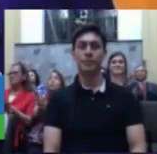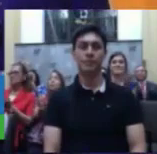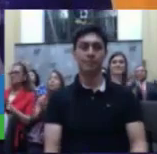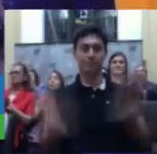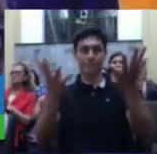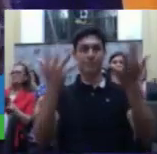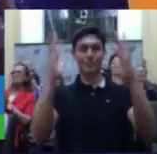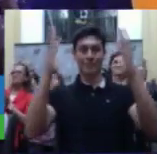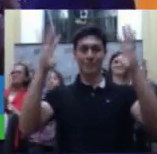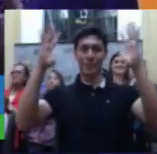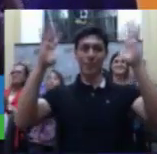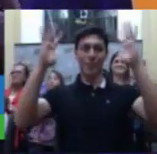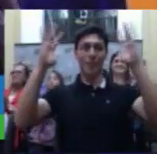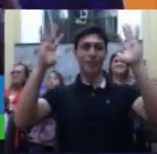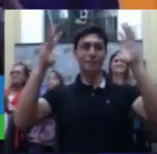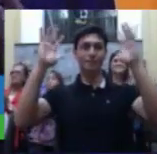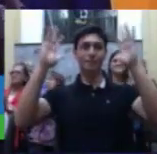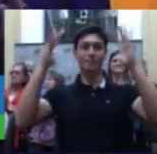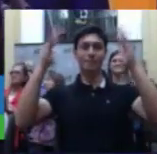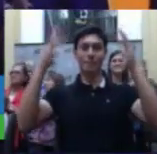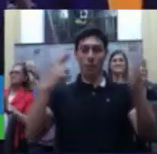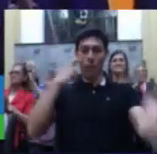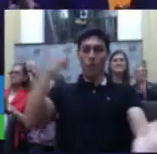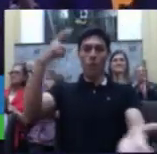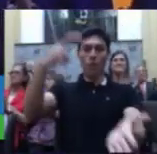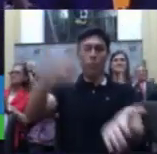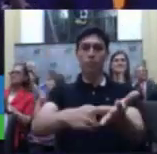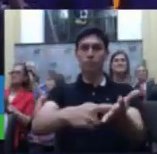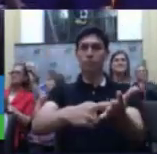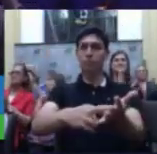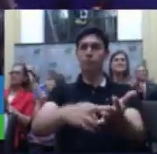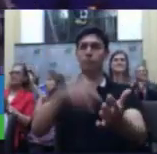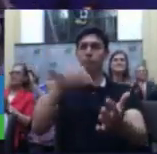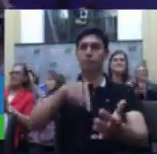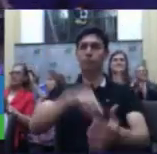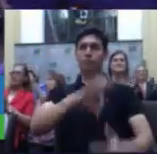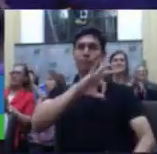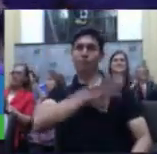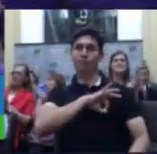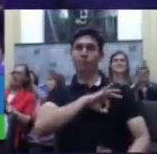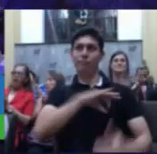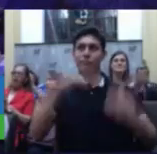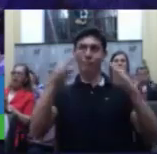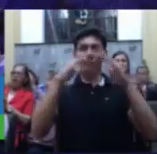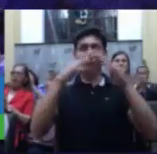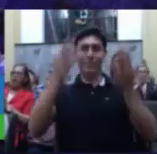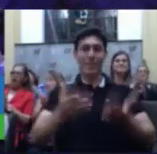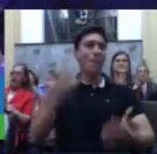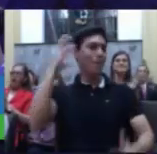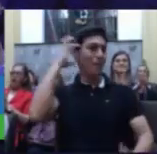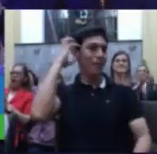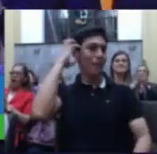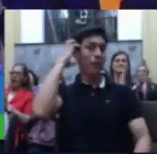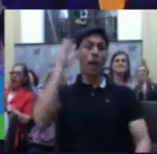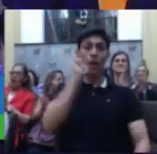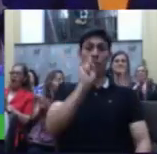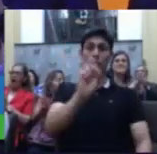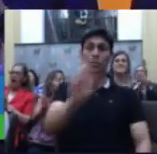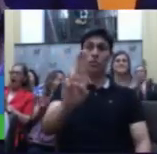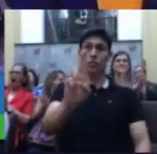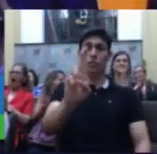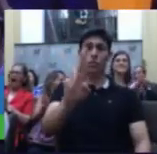Fuerte las palmas para este reconocimiento a la Medalla Cívica Municipal de Miraflores al señor Javier de